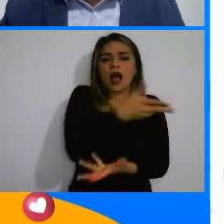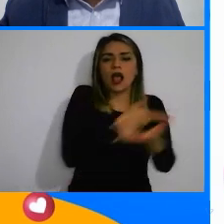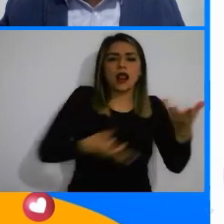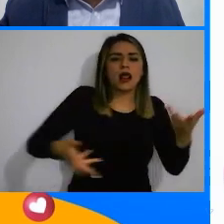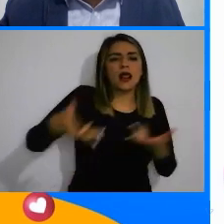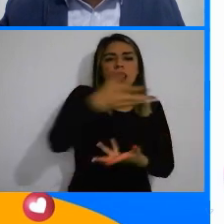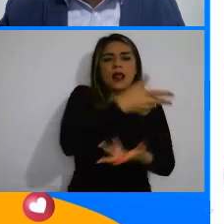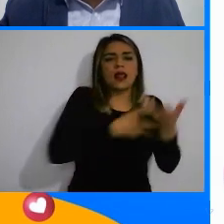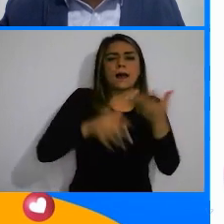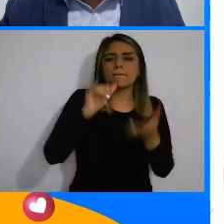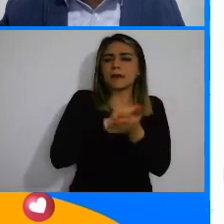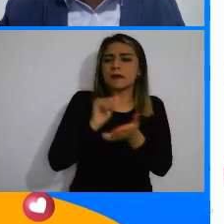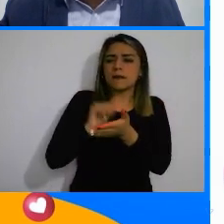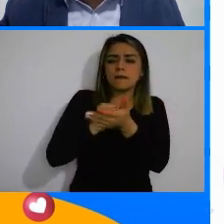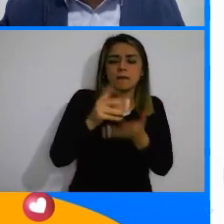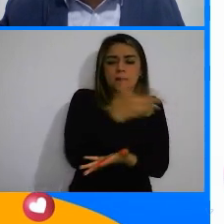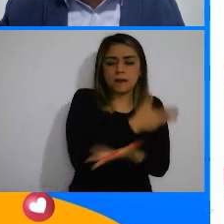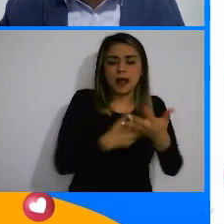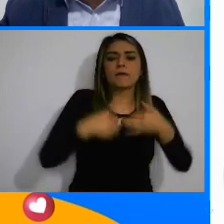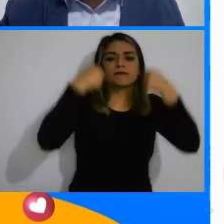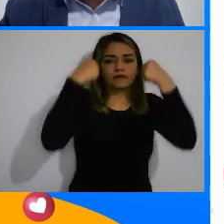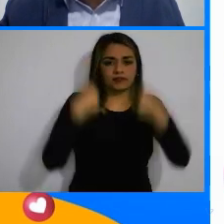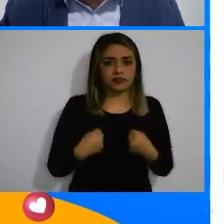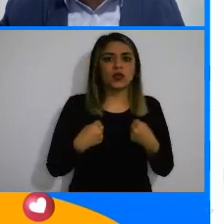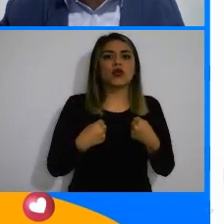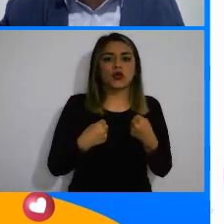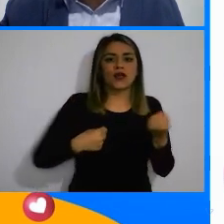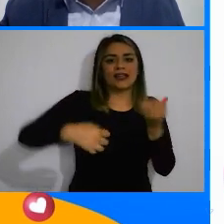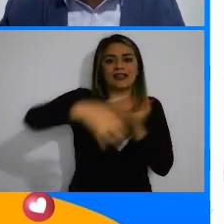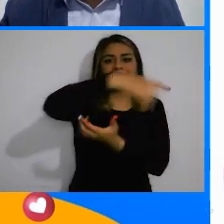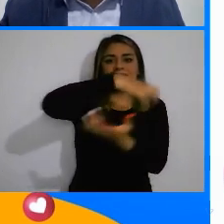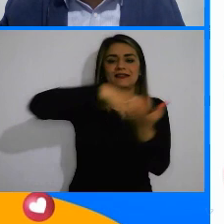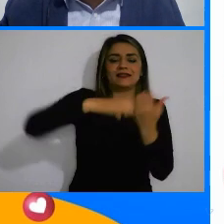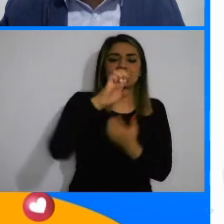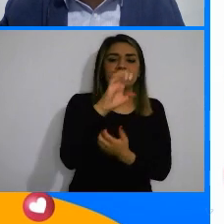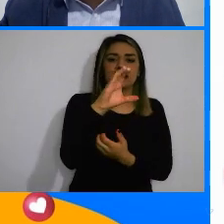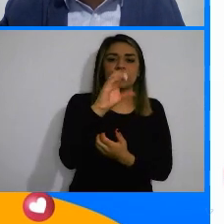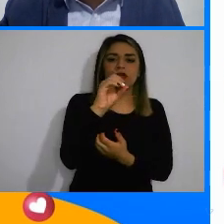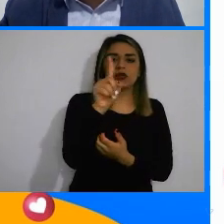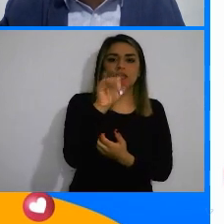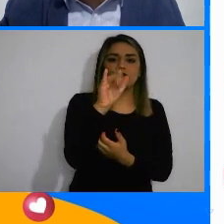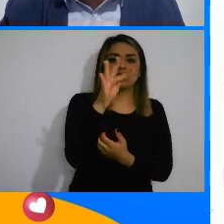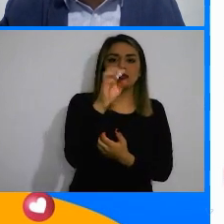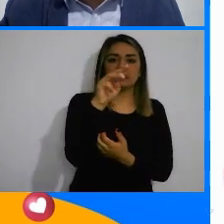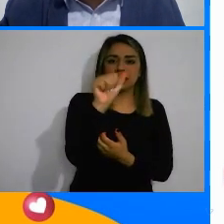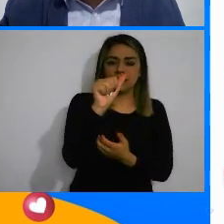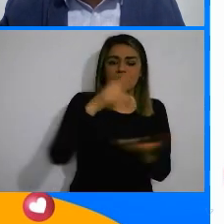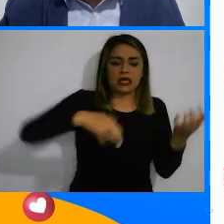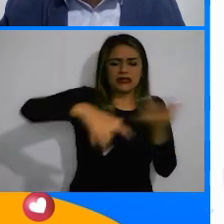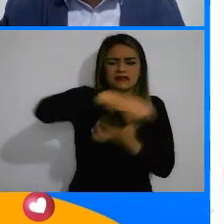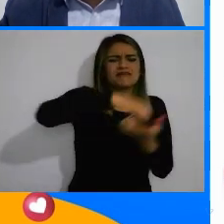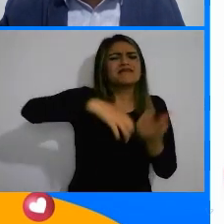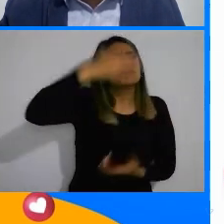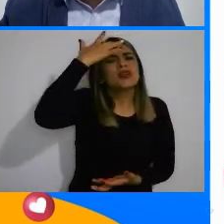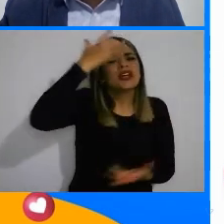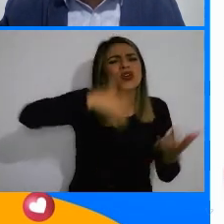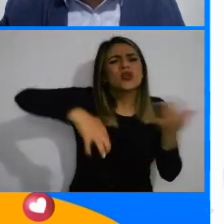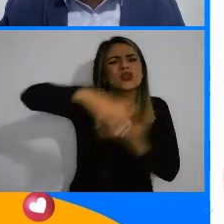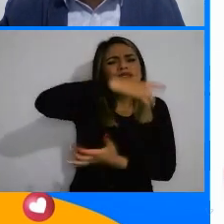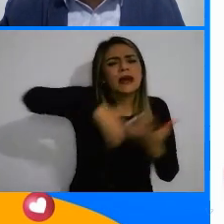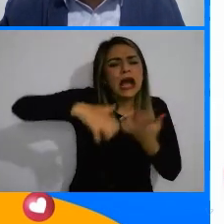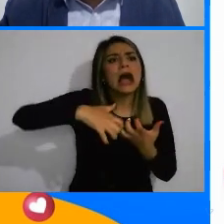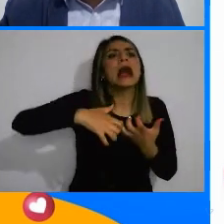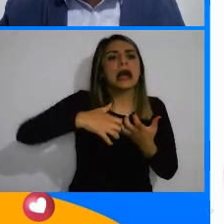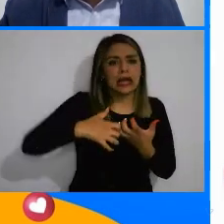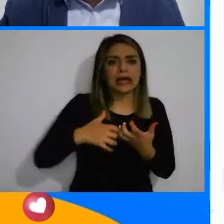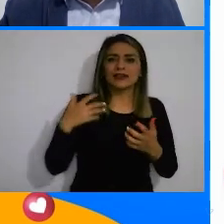sí de tal manera que forman un ecosistema. ¿Por qué? Porque el ecosistema, ya lo hablábamos ahorita,